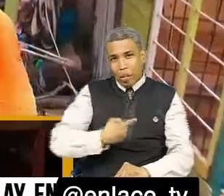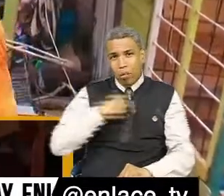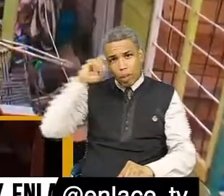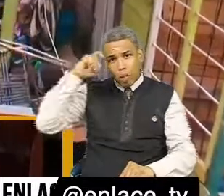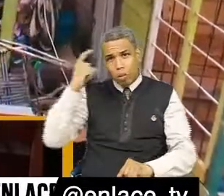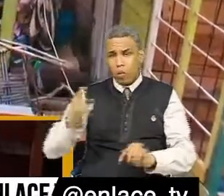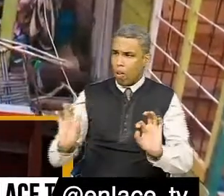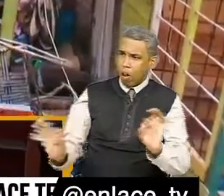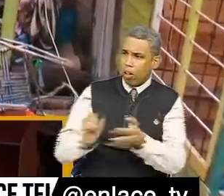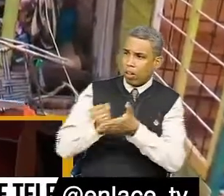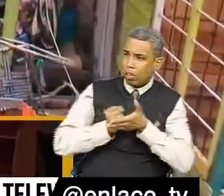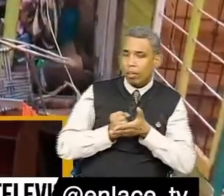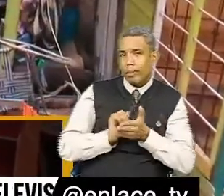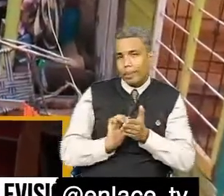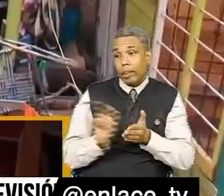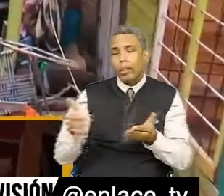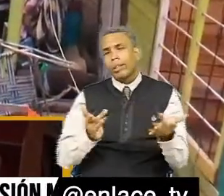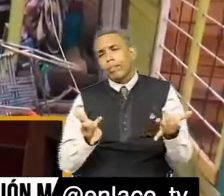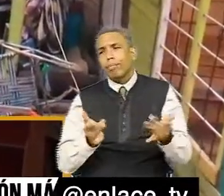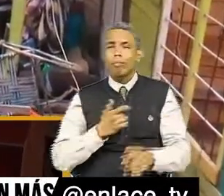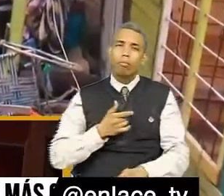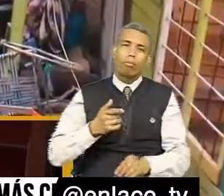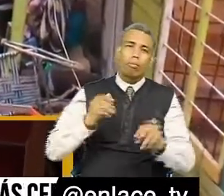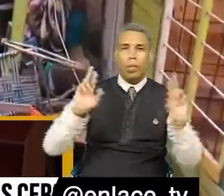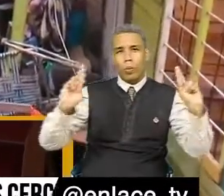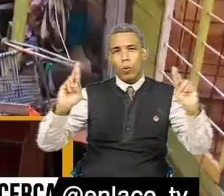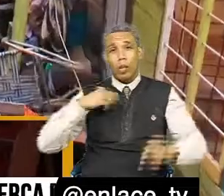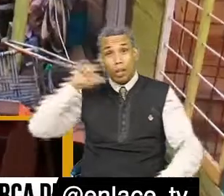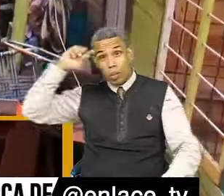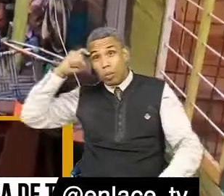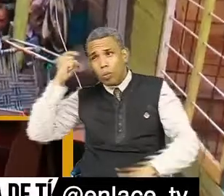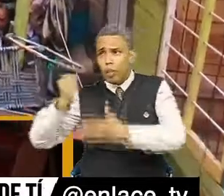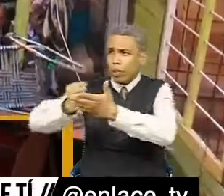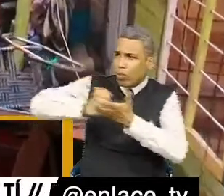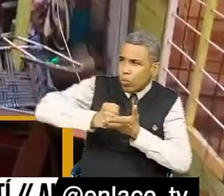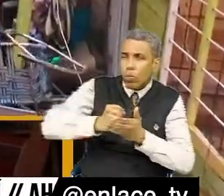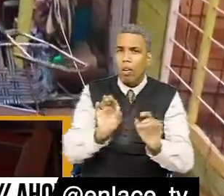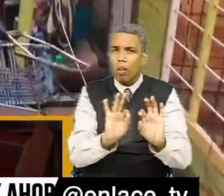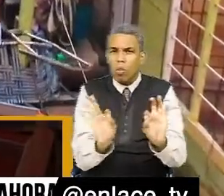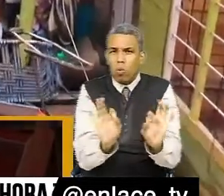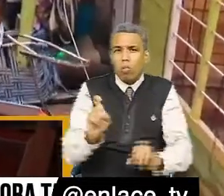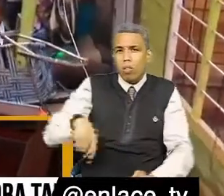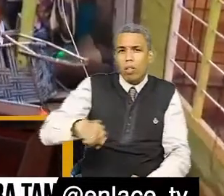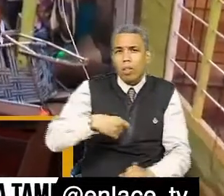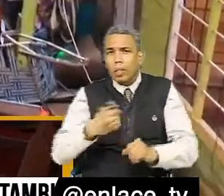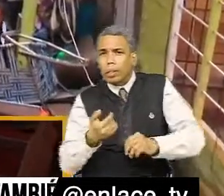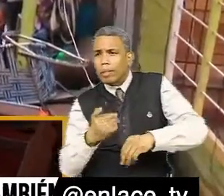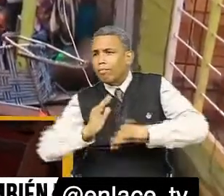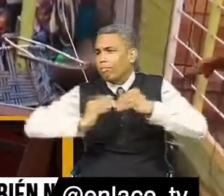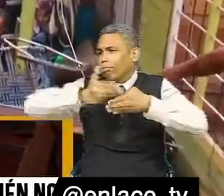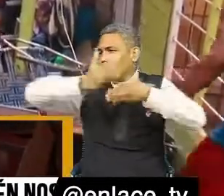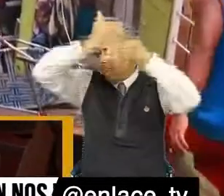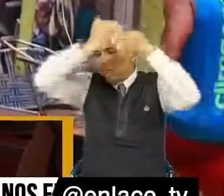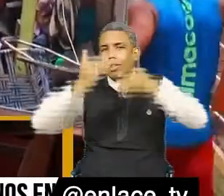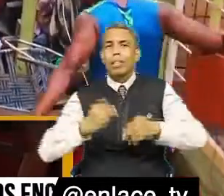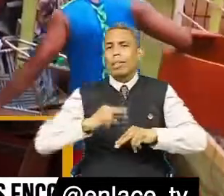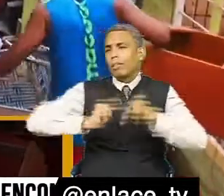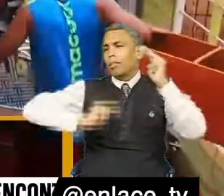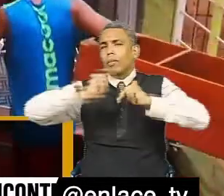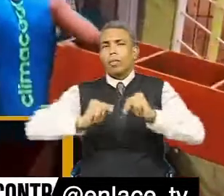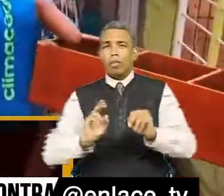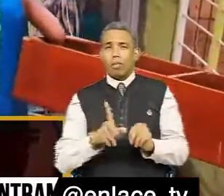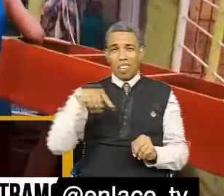presencia en estas horas y los ayuden como a reubicar o por lo menos les suministren algunos elementos para ellos volver a construir sus viviendas ya sea en ese sector o en